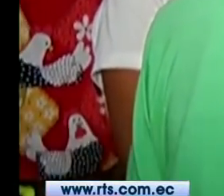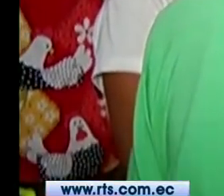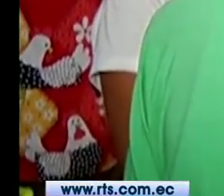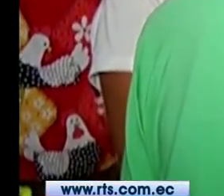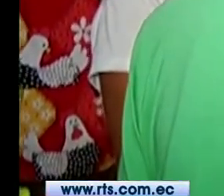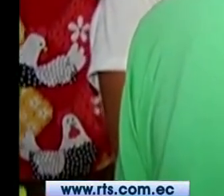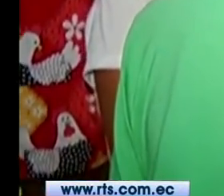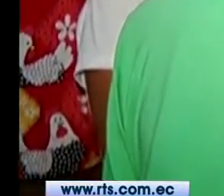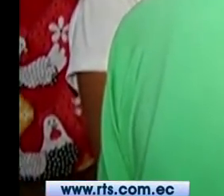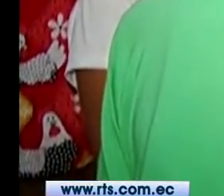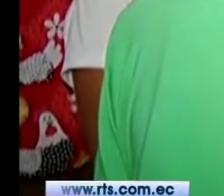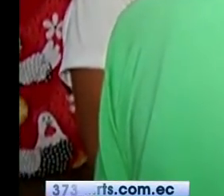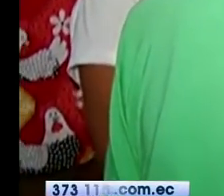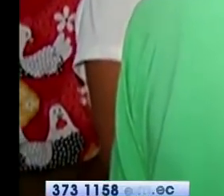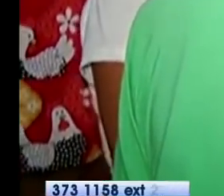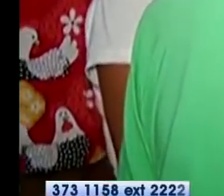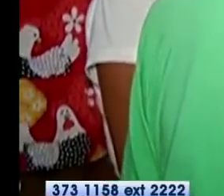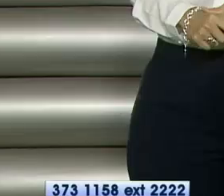Adriana Peralta.